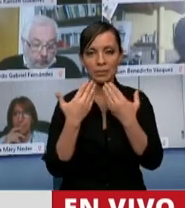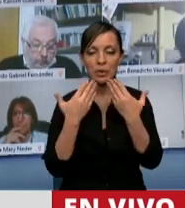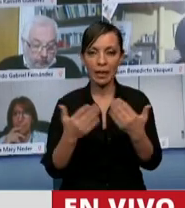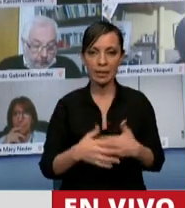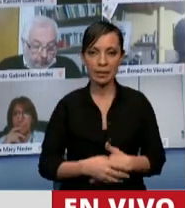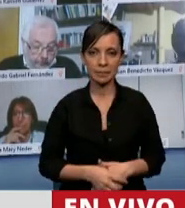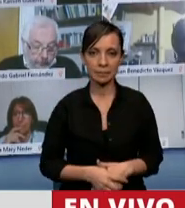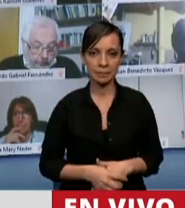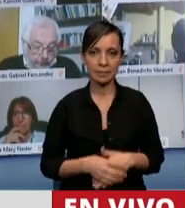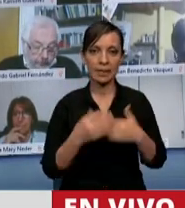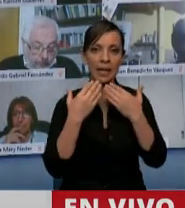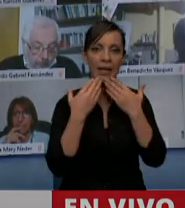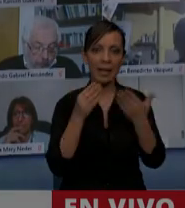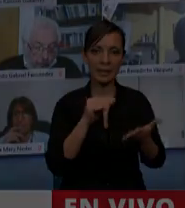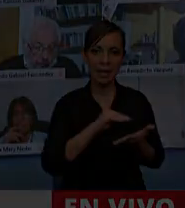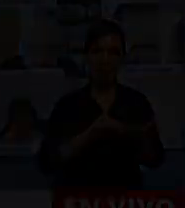gracias diputado valdés